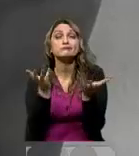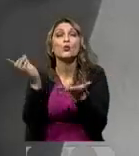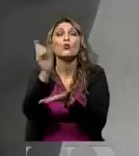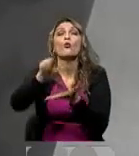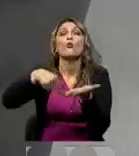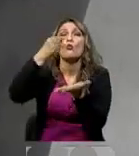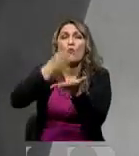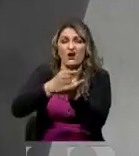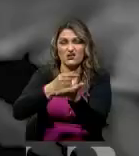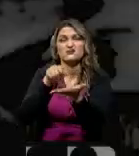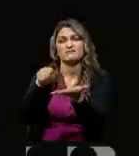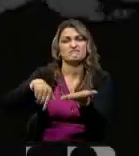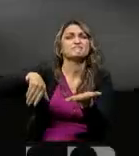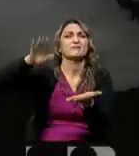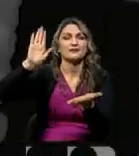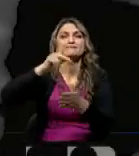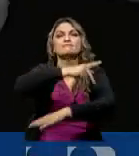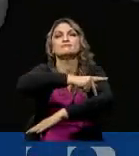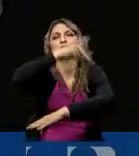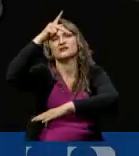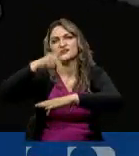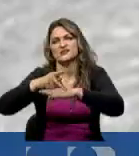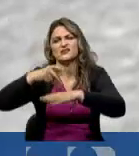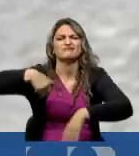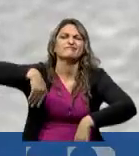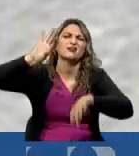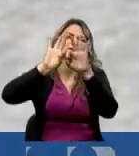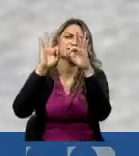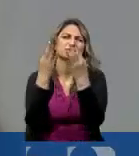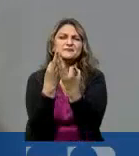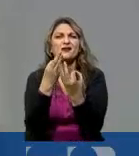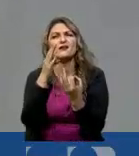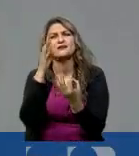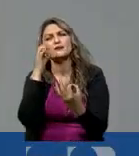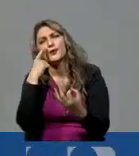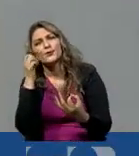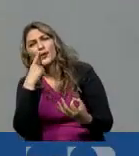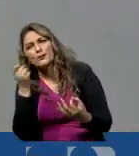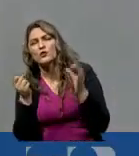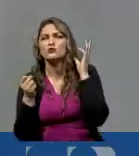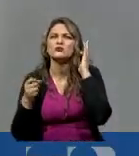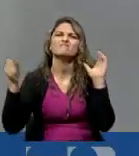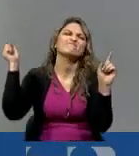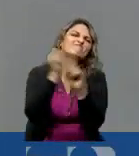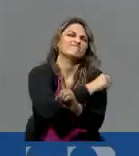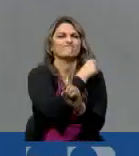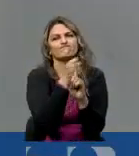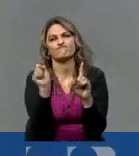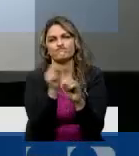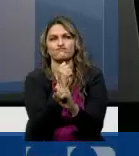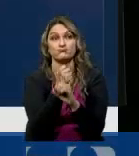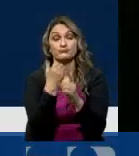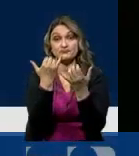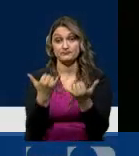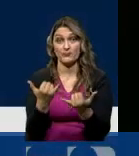y la violencia intrafamiliar continúa siendo uno de los problemas más graves que afronta el país este jueves la policía informó de la detención